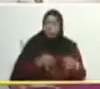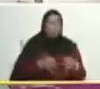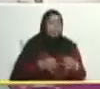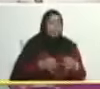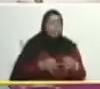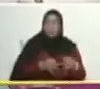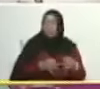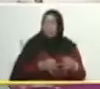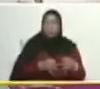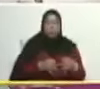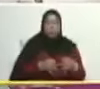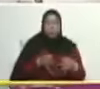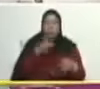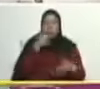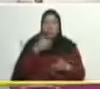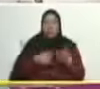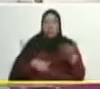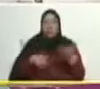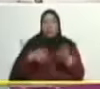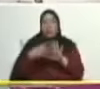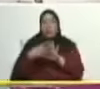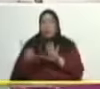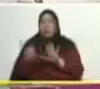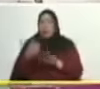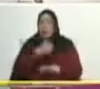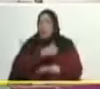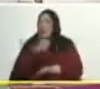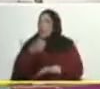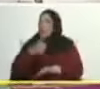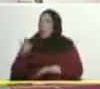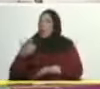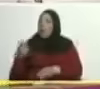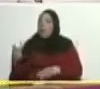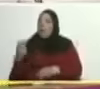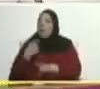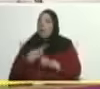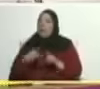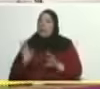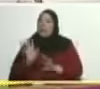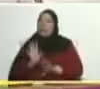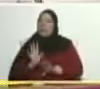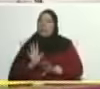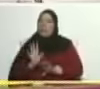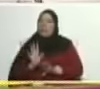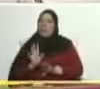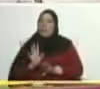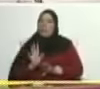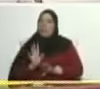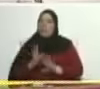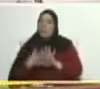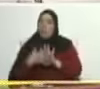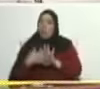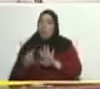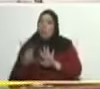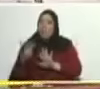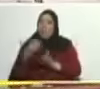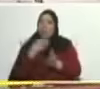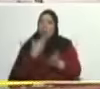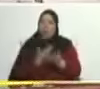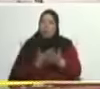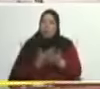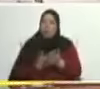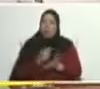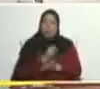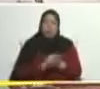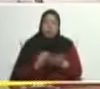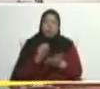documentos, no los traje hoy aquí, le hubiera sacado una copia para que se llevara cada uno una copia. Una fotocopia. Ahí está